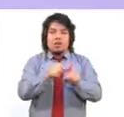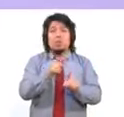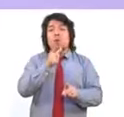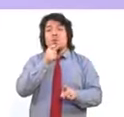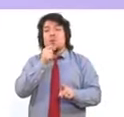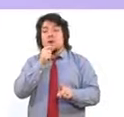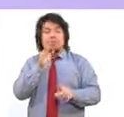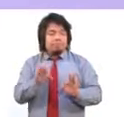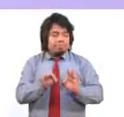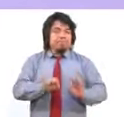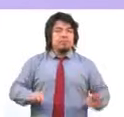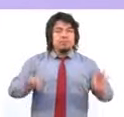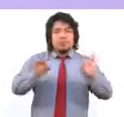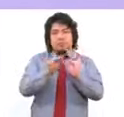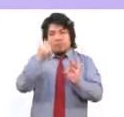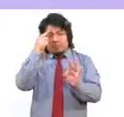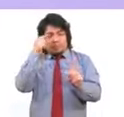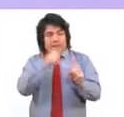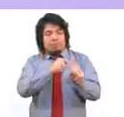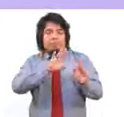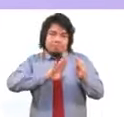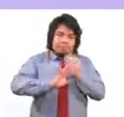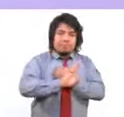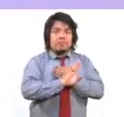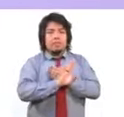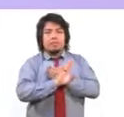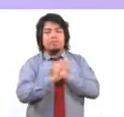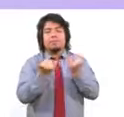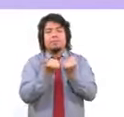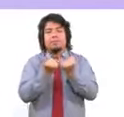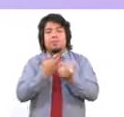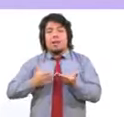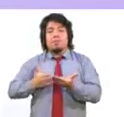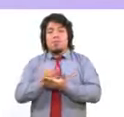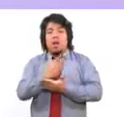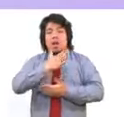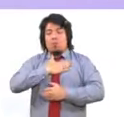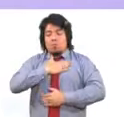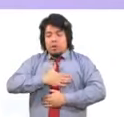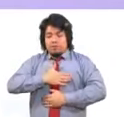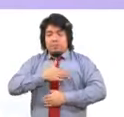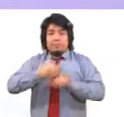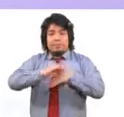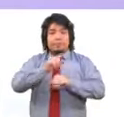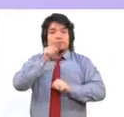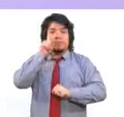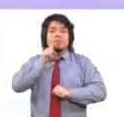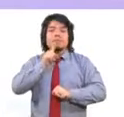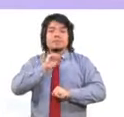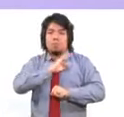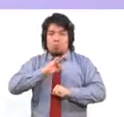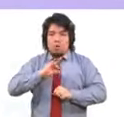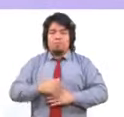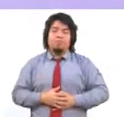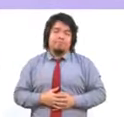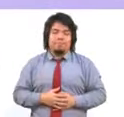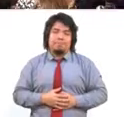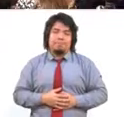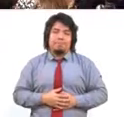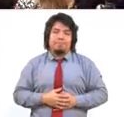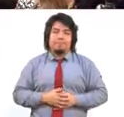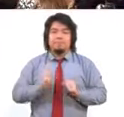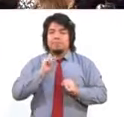respondientes en su prevención y para garantizar el acceso a la justicia de las mujeres. También me permito informar